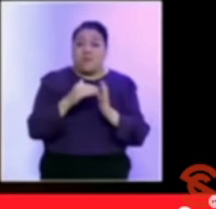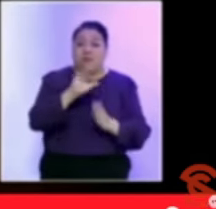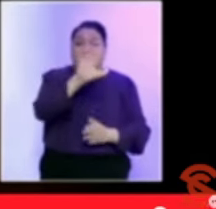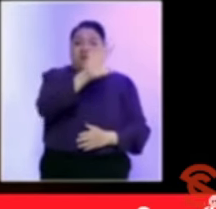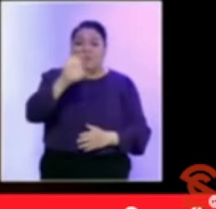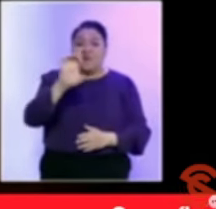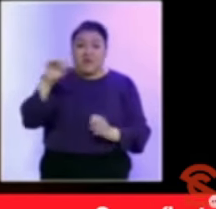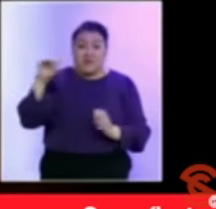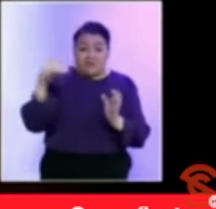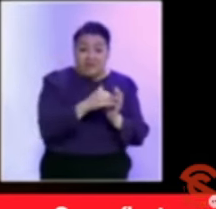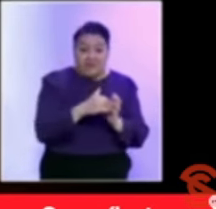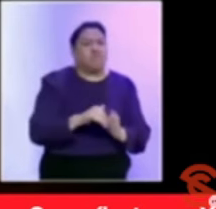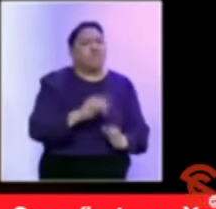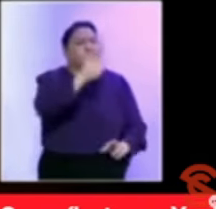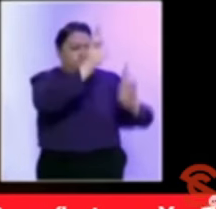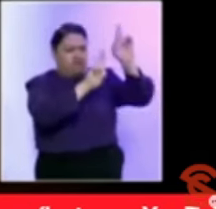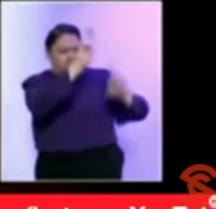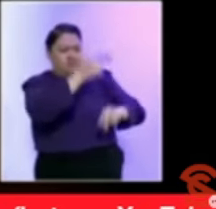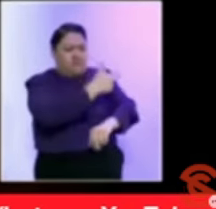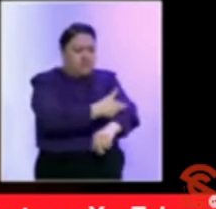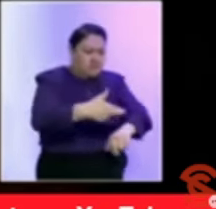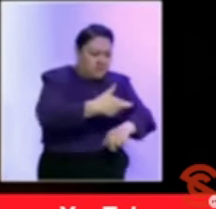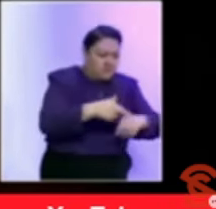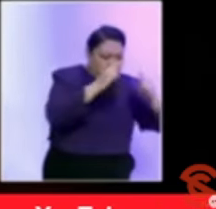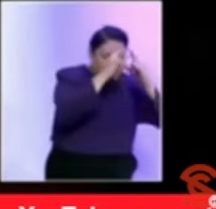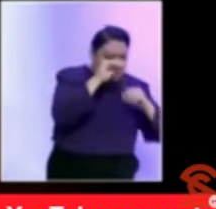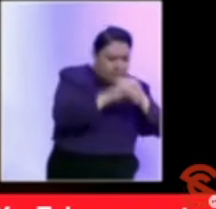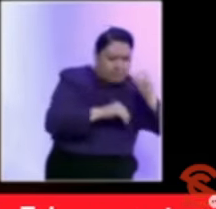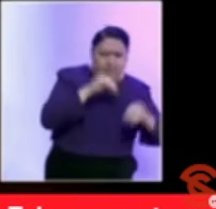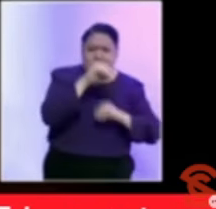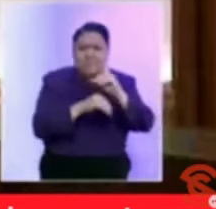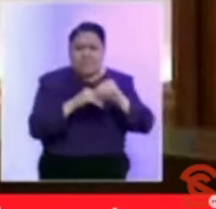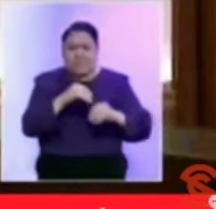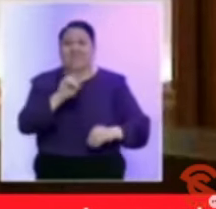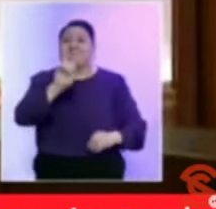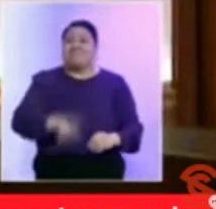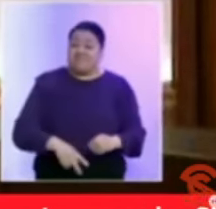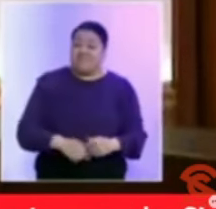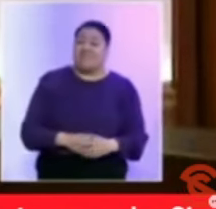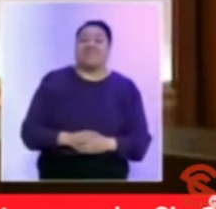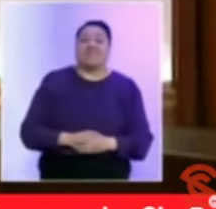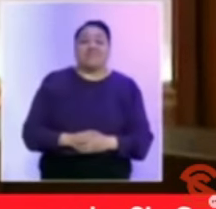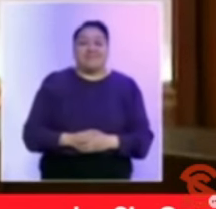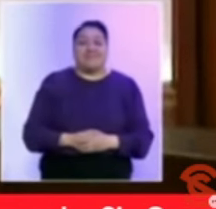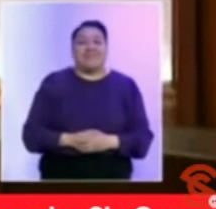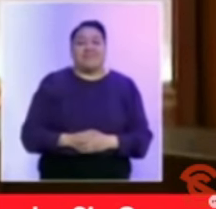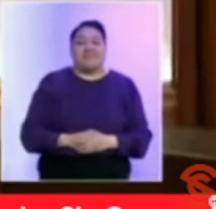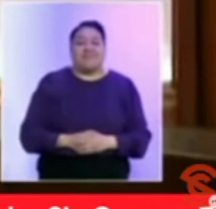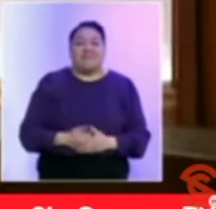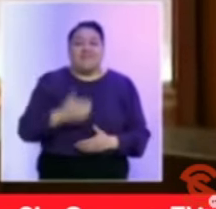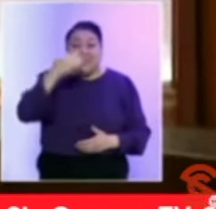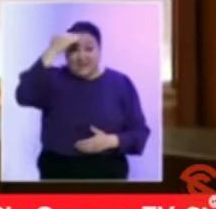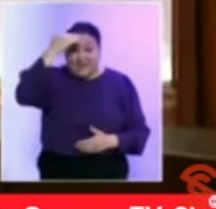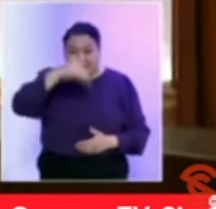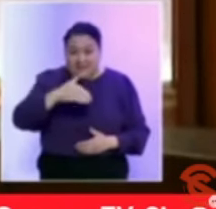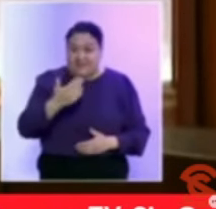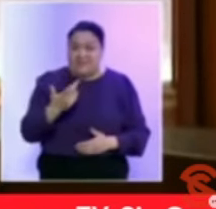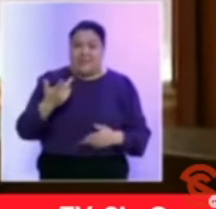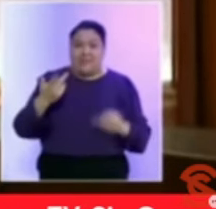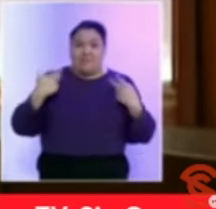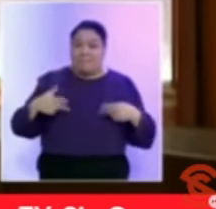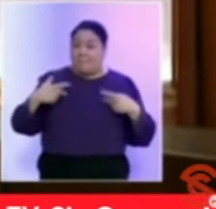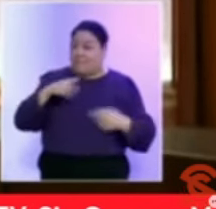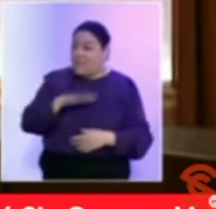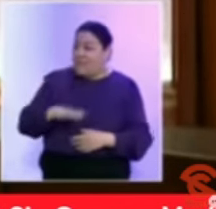cooperaron en el desarrollo del proceso electoral la participación del sufragio